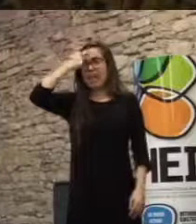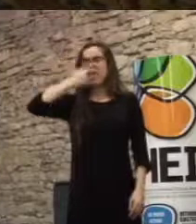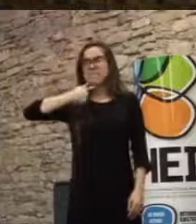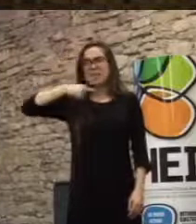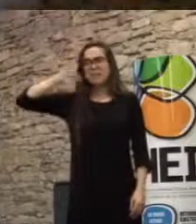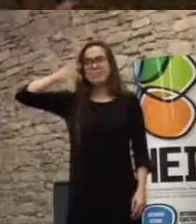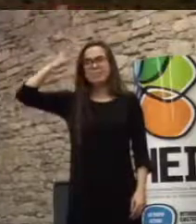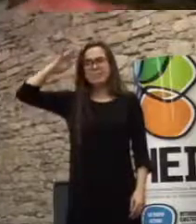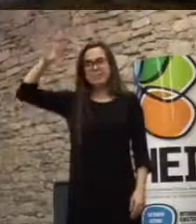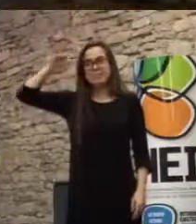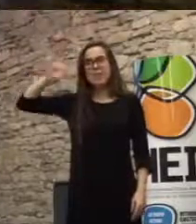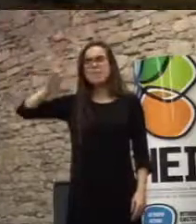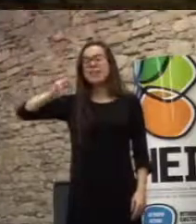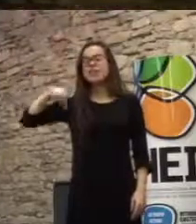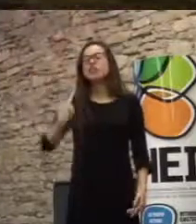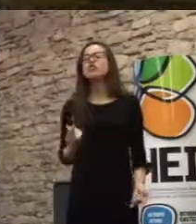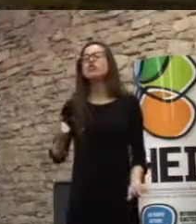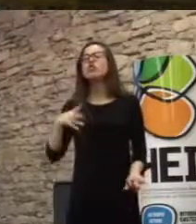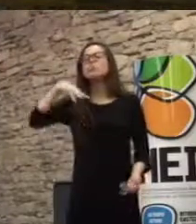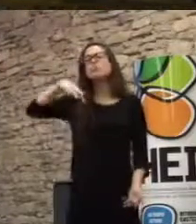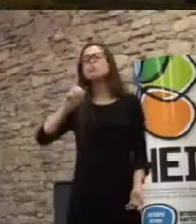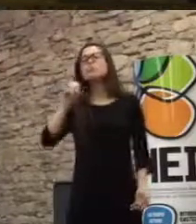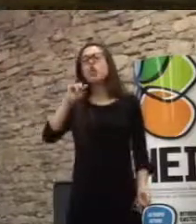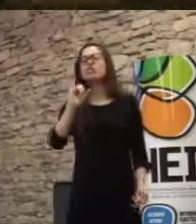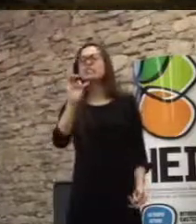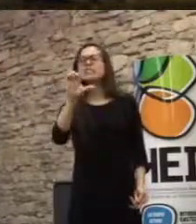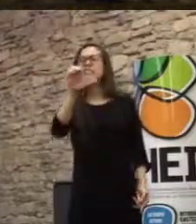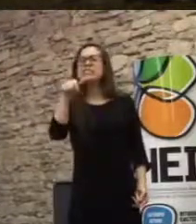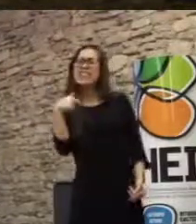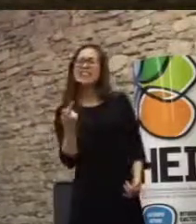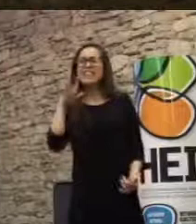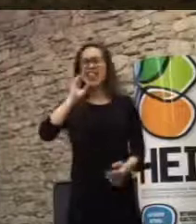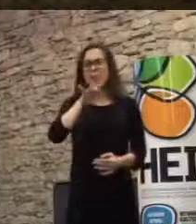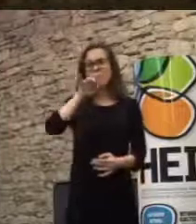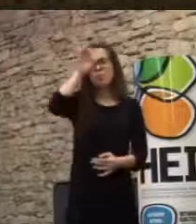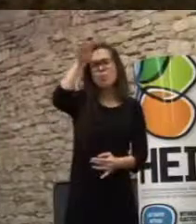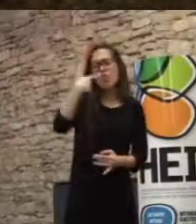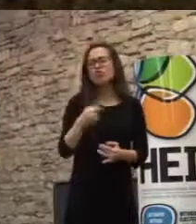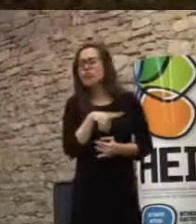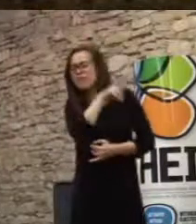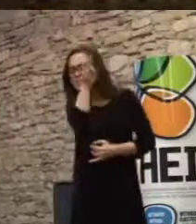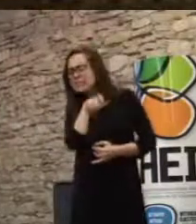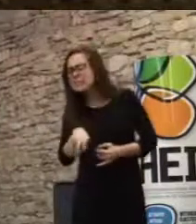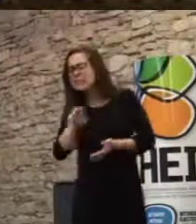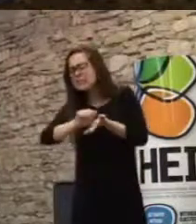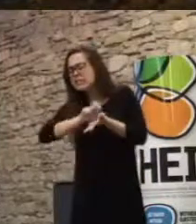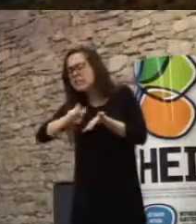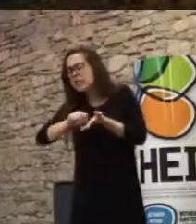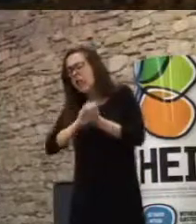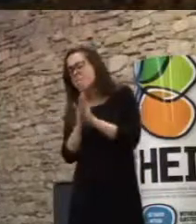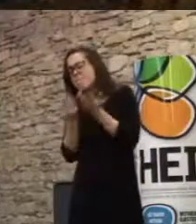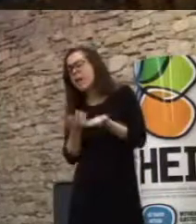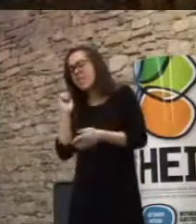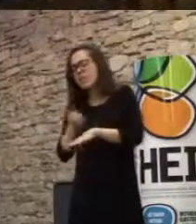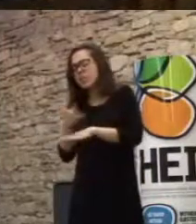6 cuando estaba en el monte sinaí verdad y recibió los mandamientos y bajó de allí como pudo alta pastilla no llegó donde el escriba y le dijo oye ya los tengo ya los tengo pueblos aquí